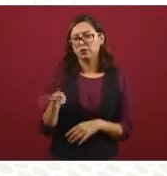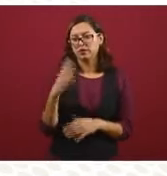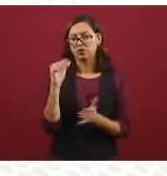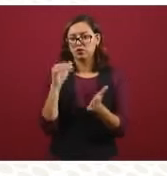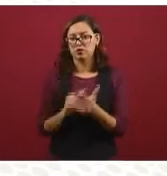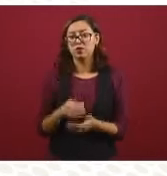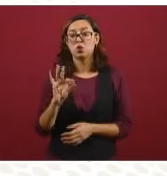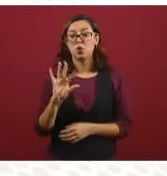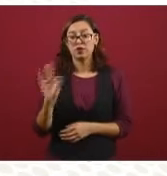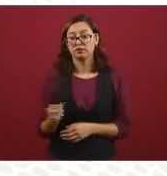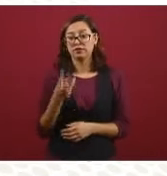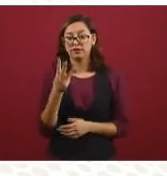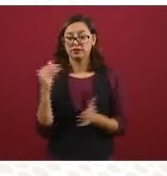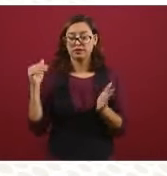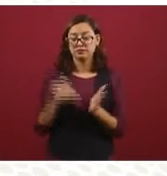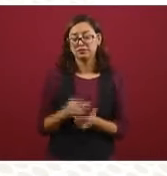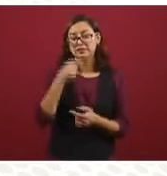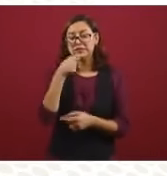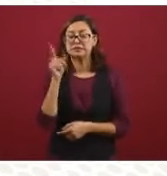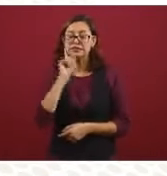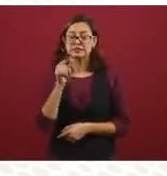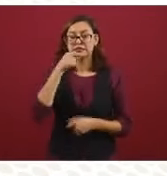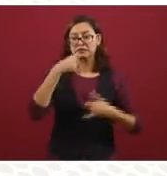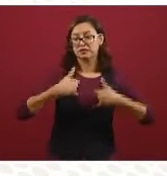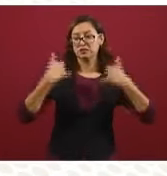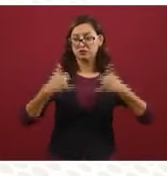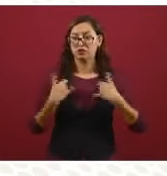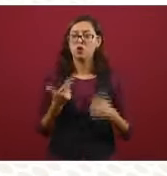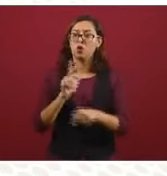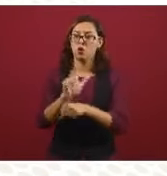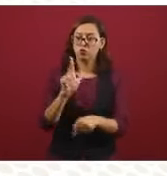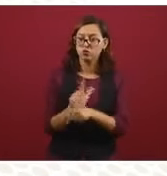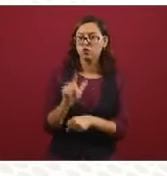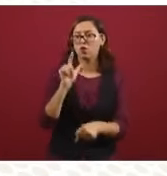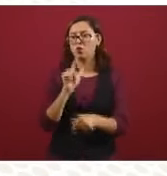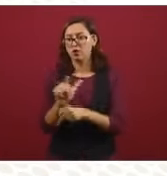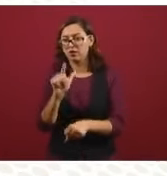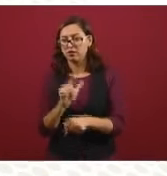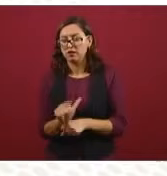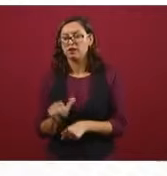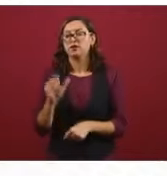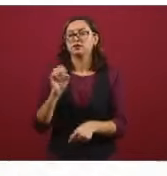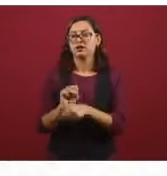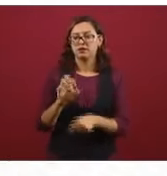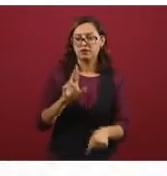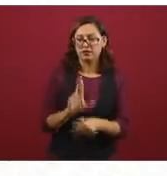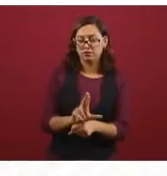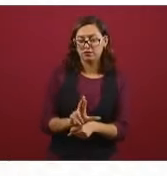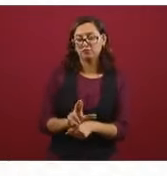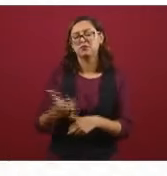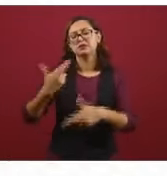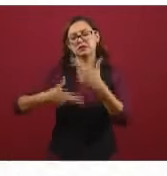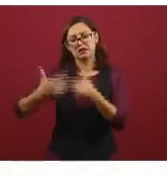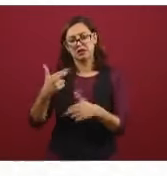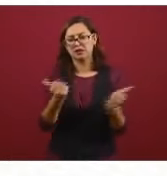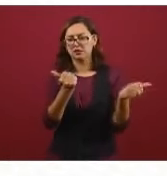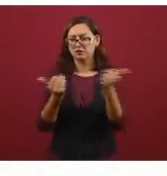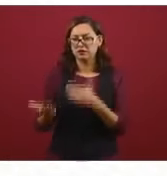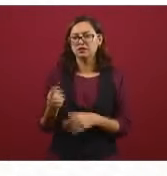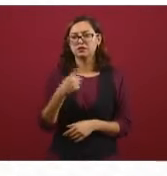niñas, niños y adolescentes, procedentes principalmente de Honduras, Guatemala y El Salvador, y se han devuelto a su país de origen